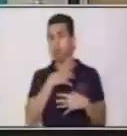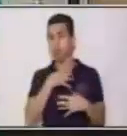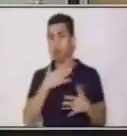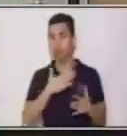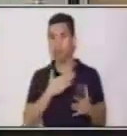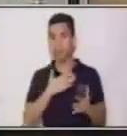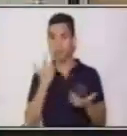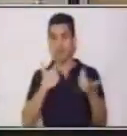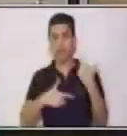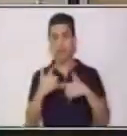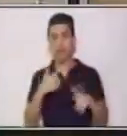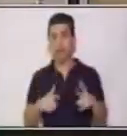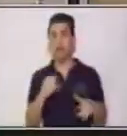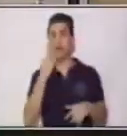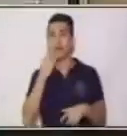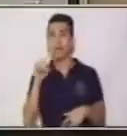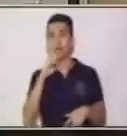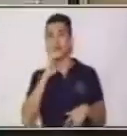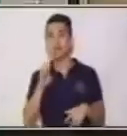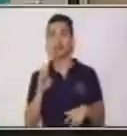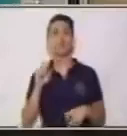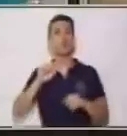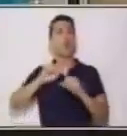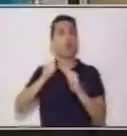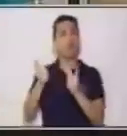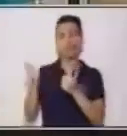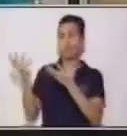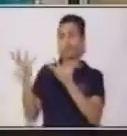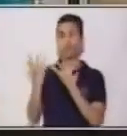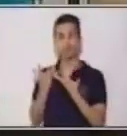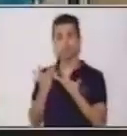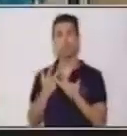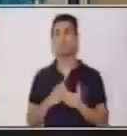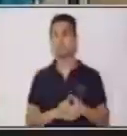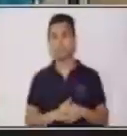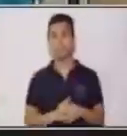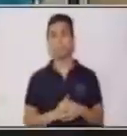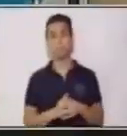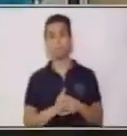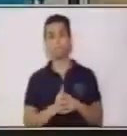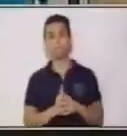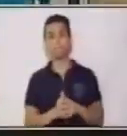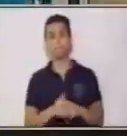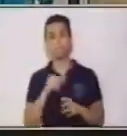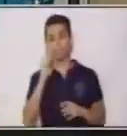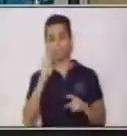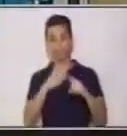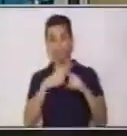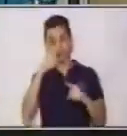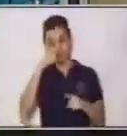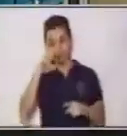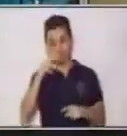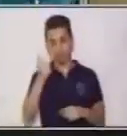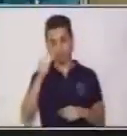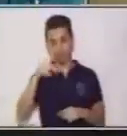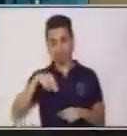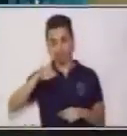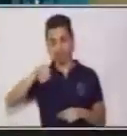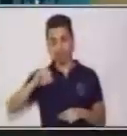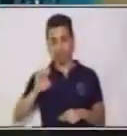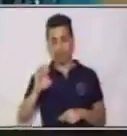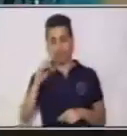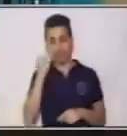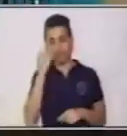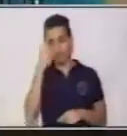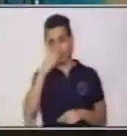idioma español, sino que vienen de otros lugares. Un extranjerismo pues es una expresión lingüística tomada de un idioma